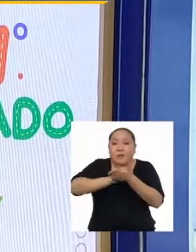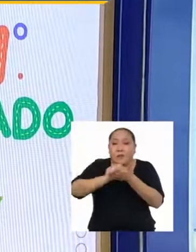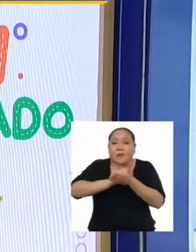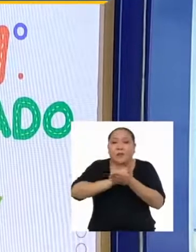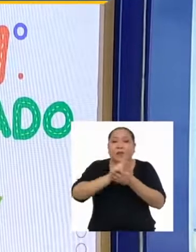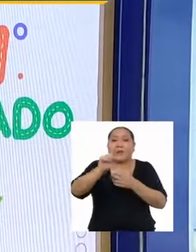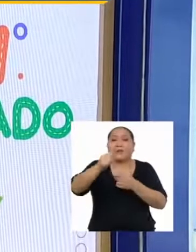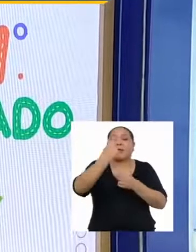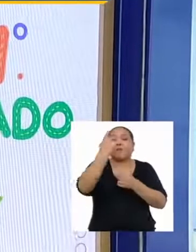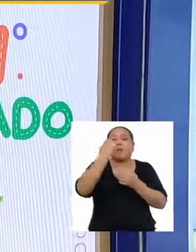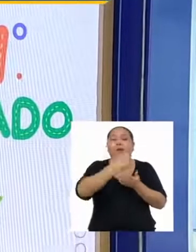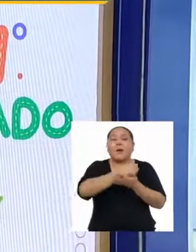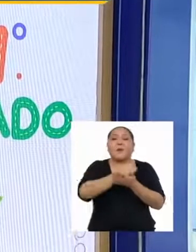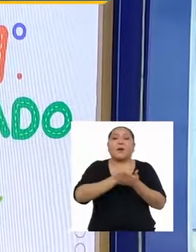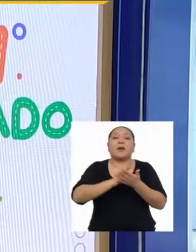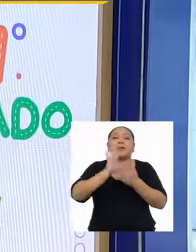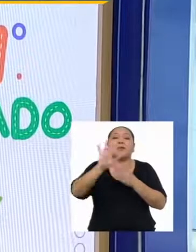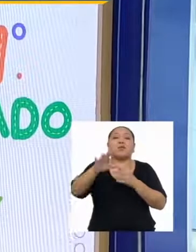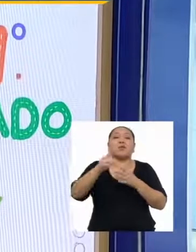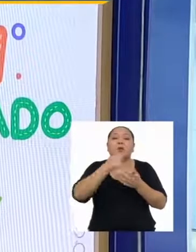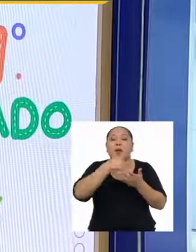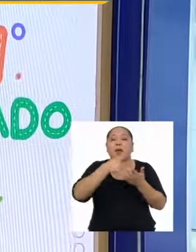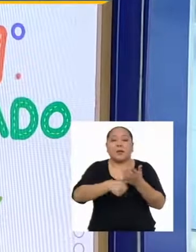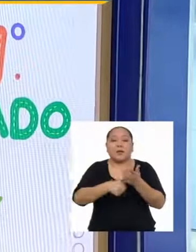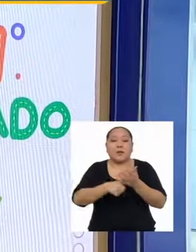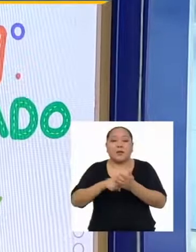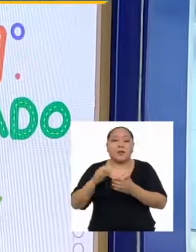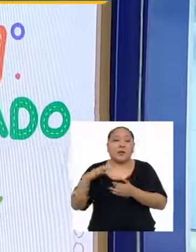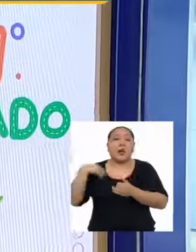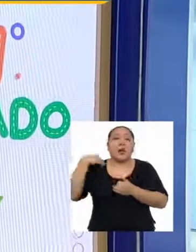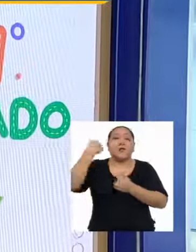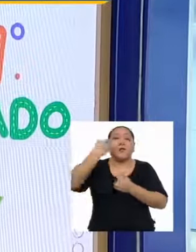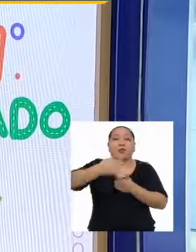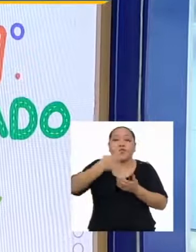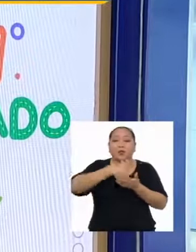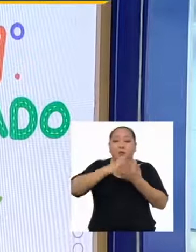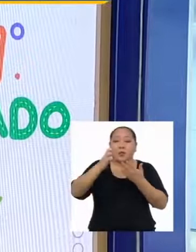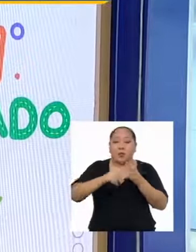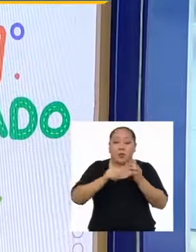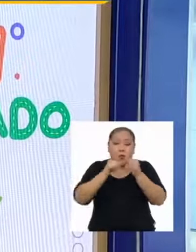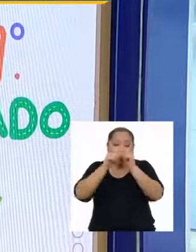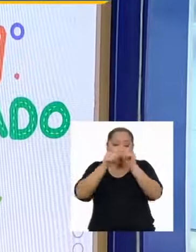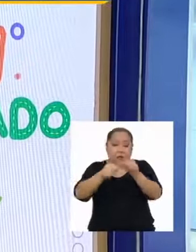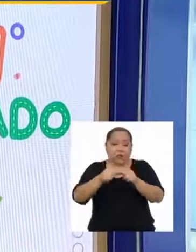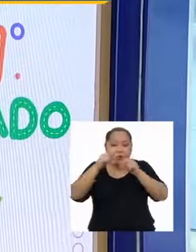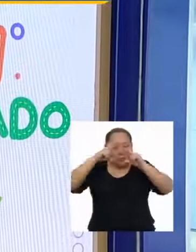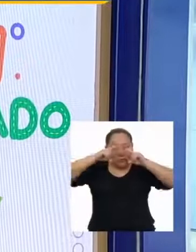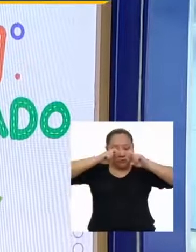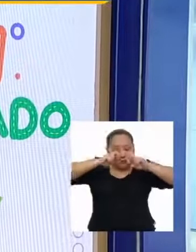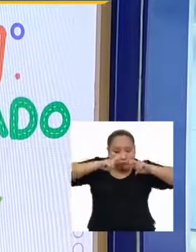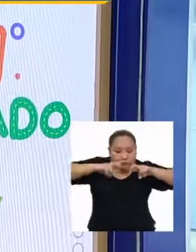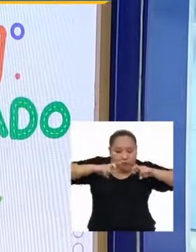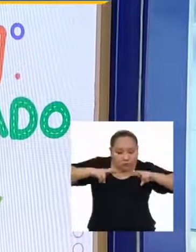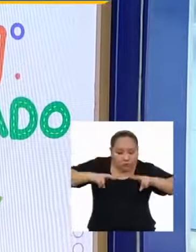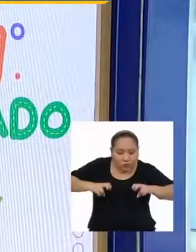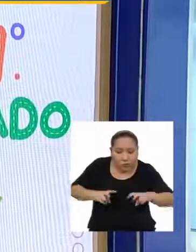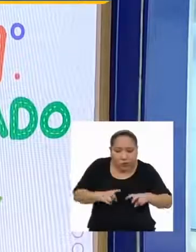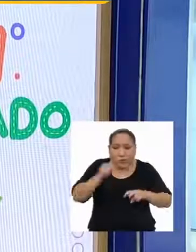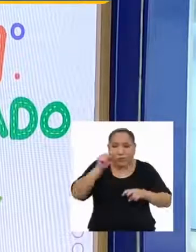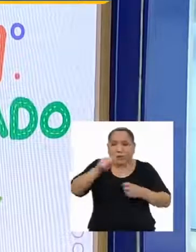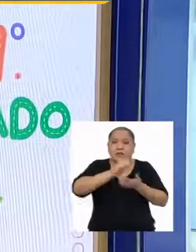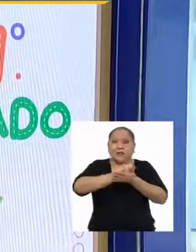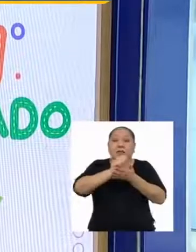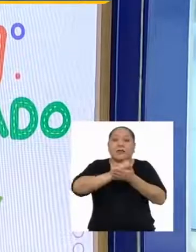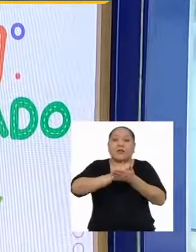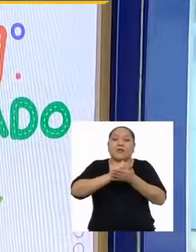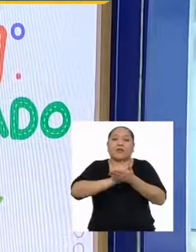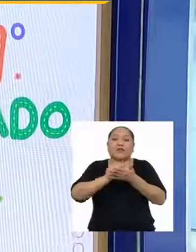el siguiente programa continuaremos con la revisión y escritura